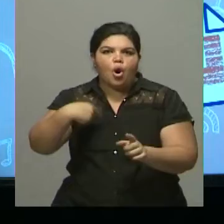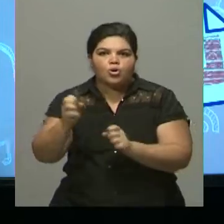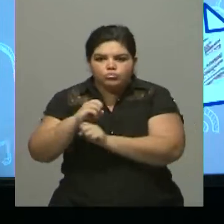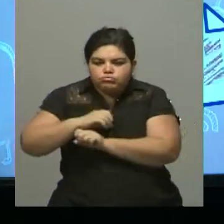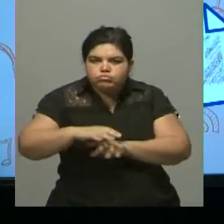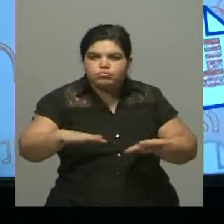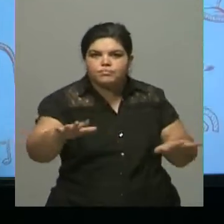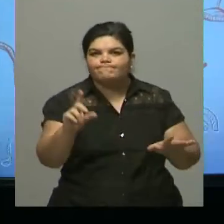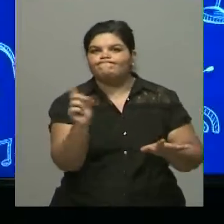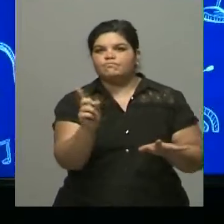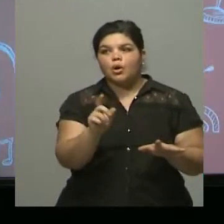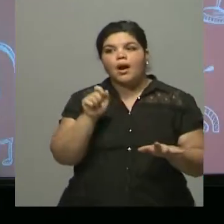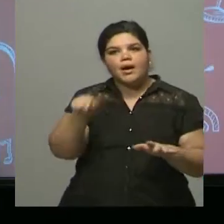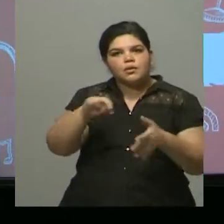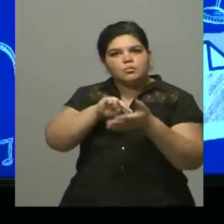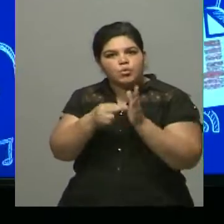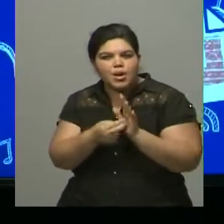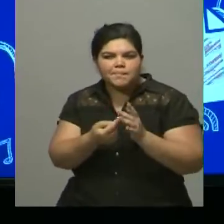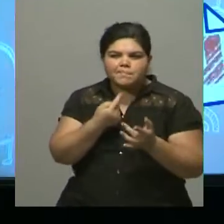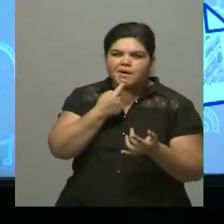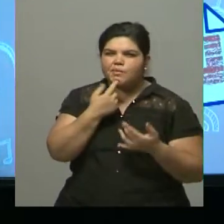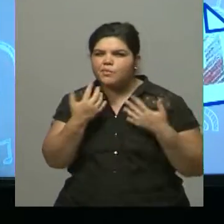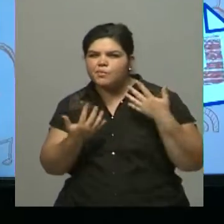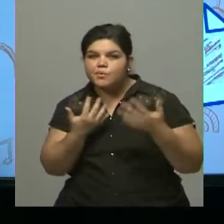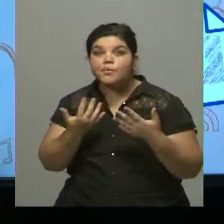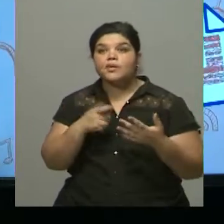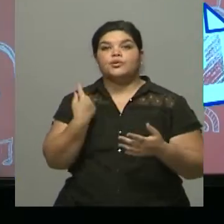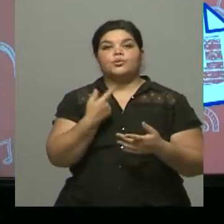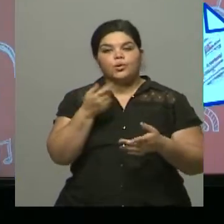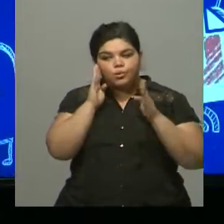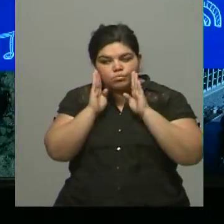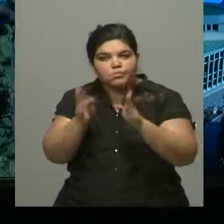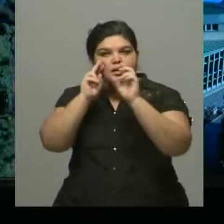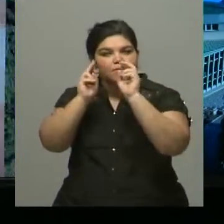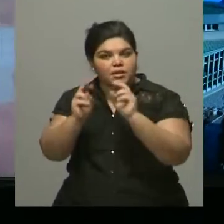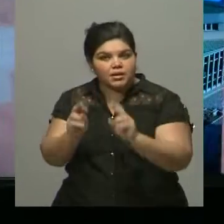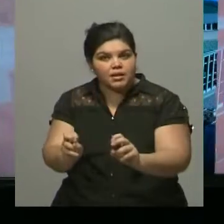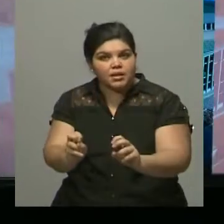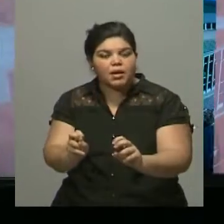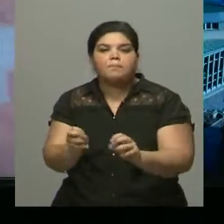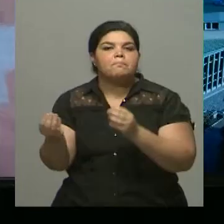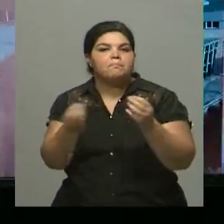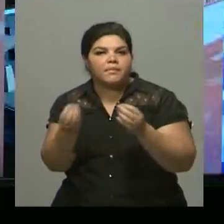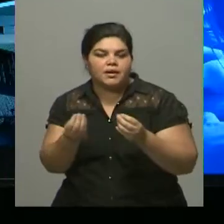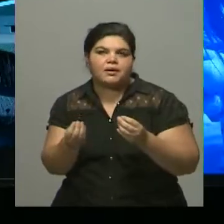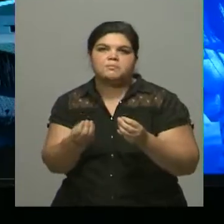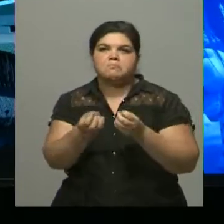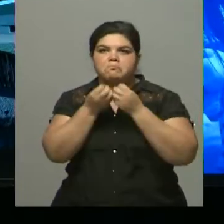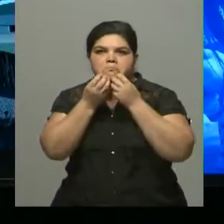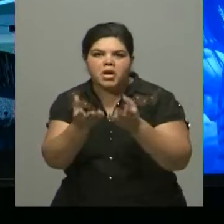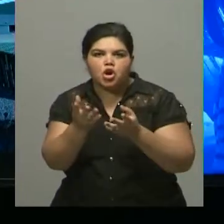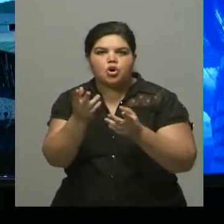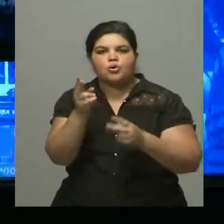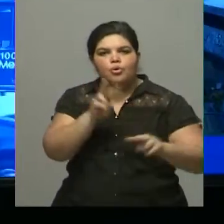de sospecha como para ver en función de eso, bueno, qué se puede mejorar o qué se puede cambiar para que